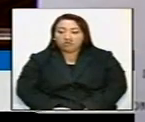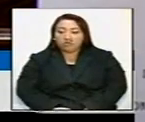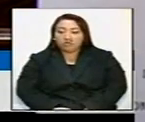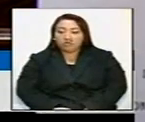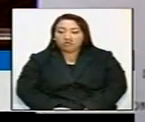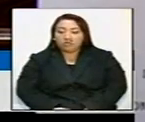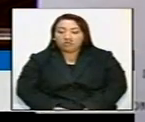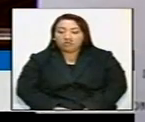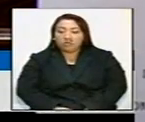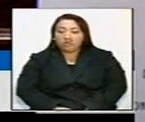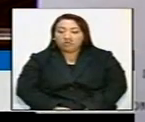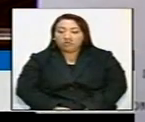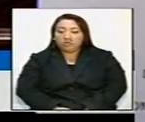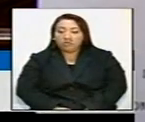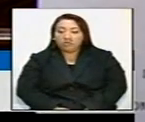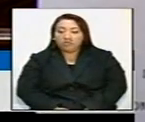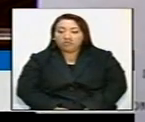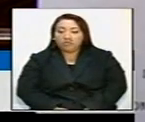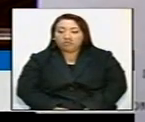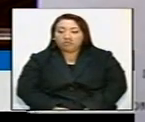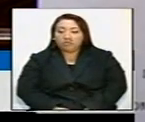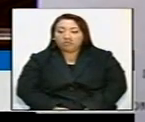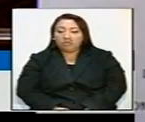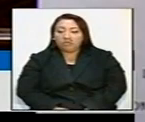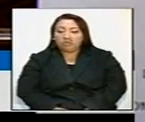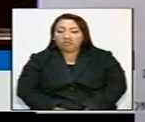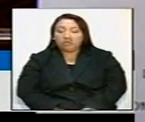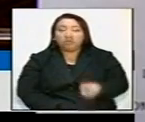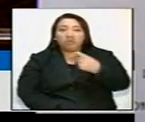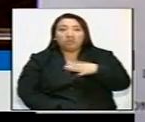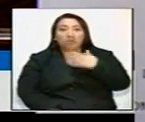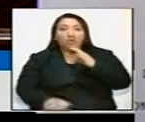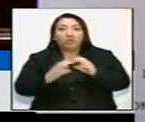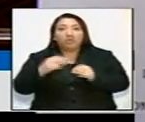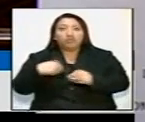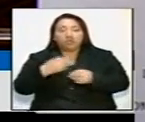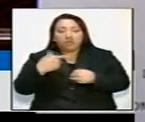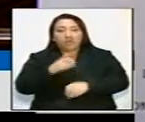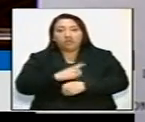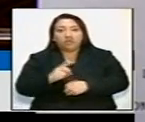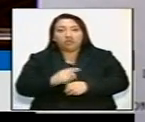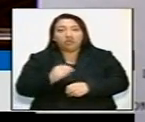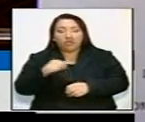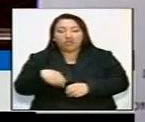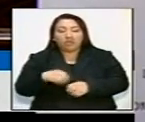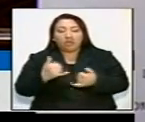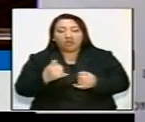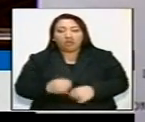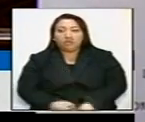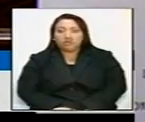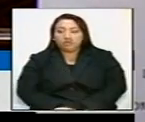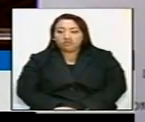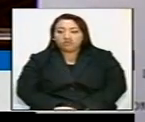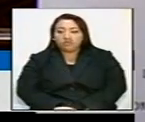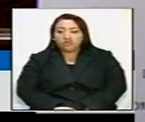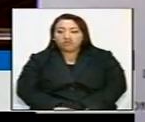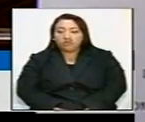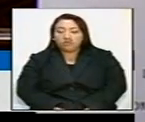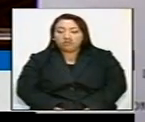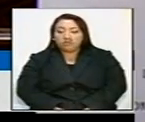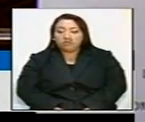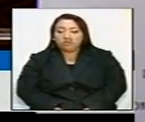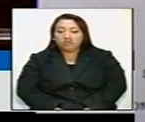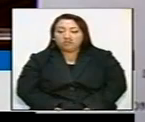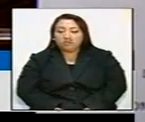activos, ¿no?, efectivos, para poder comunicar lo que venimos nosotros desarrollando en la actualidad. Una de las cosas que se